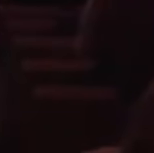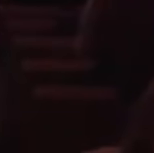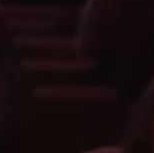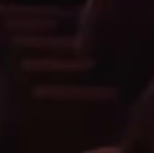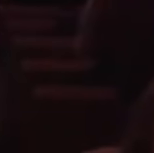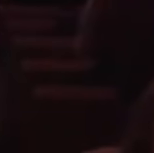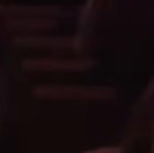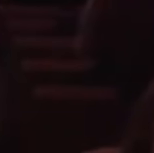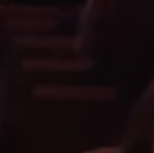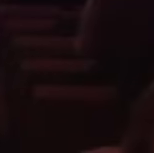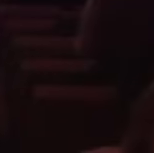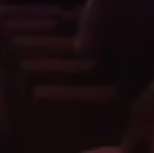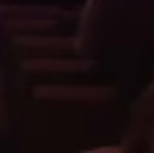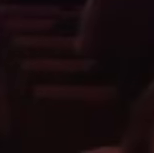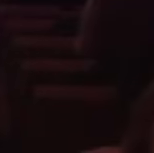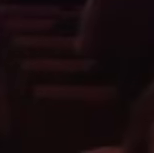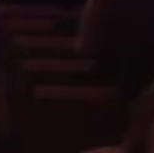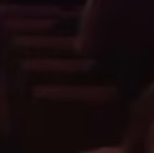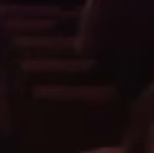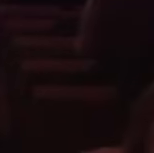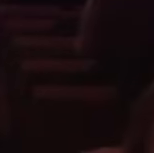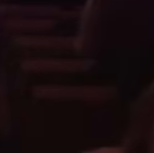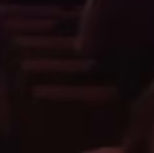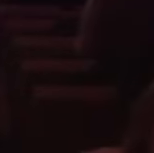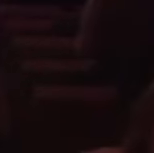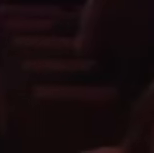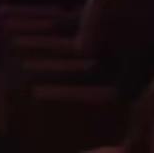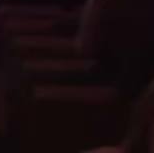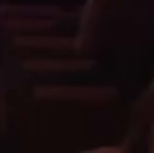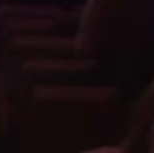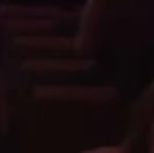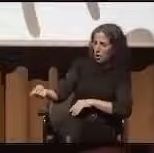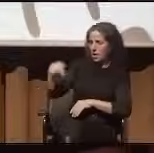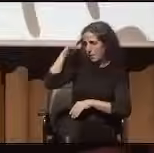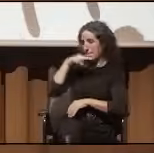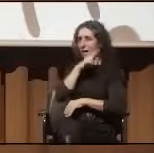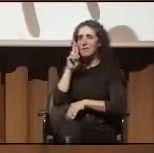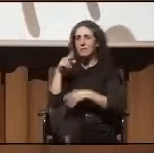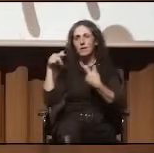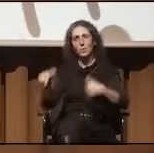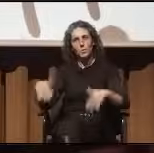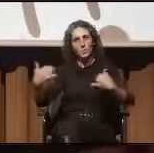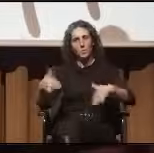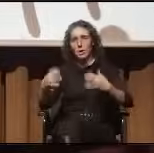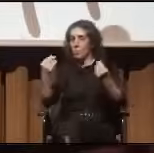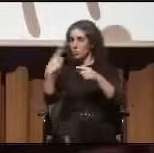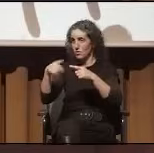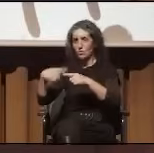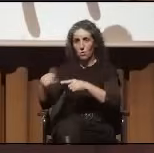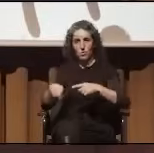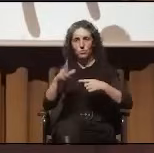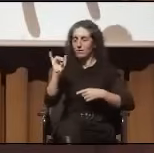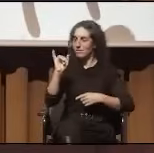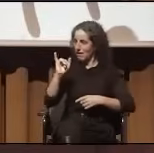tu hijo, a perdonar a tu hijo. Que los hijos perdonen a los padres. Es que aquí hay muchos, muchos componentes fuera del ámbito